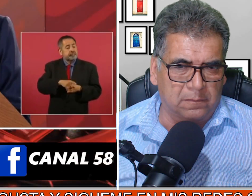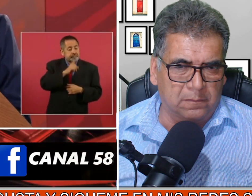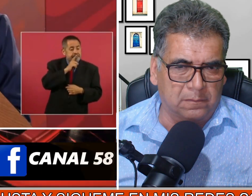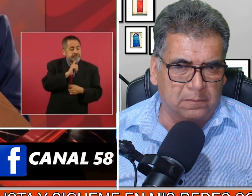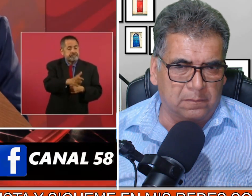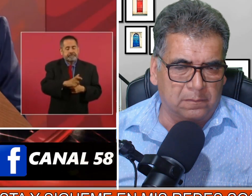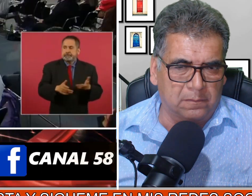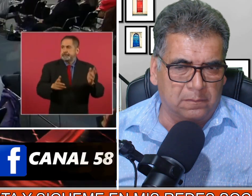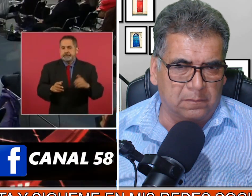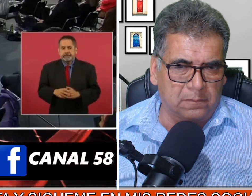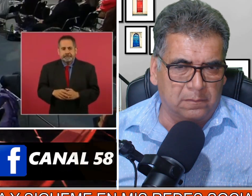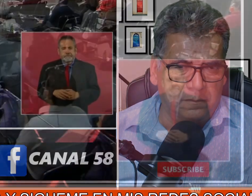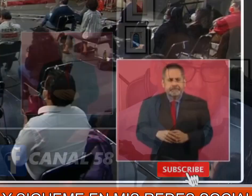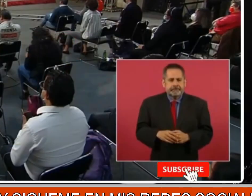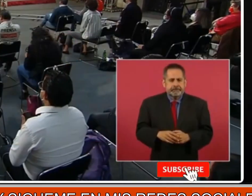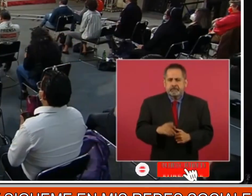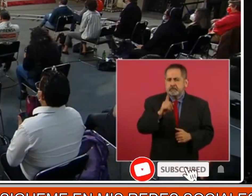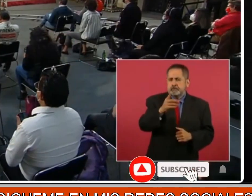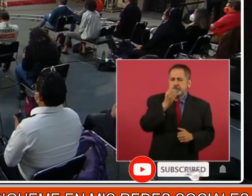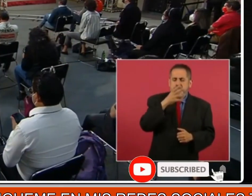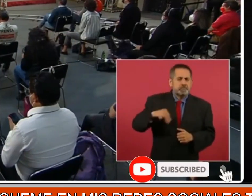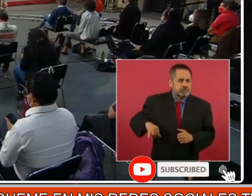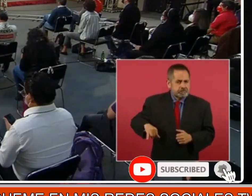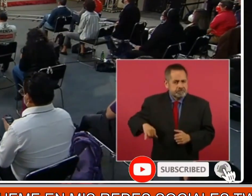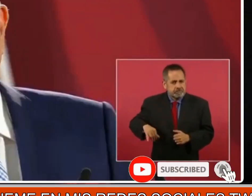hay un asunto muy interesante